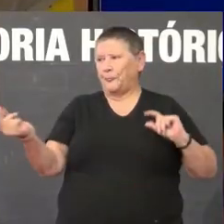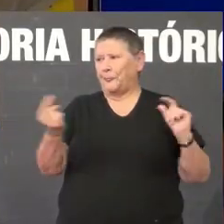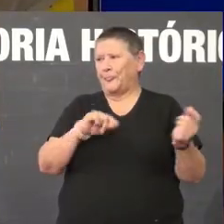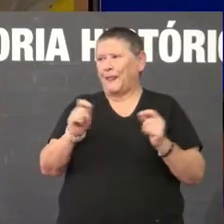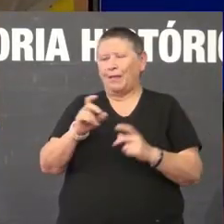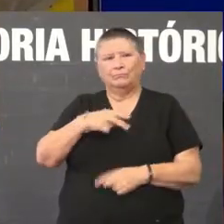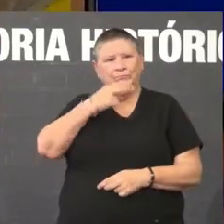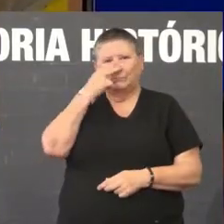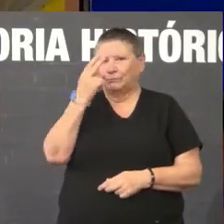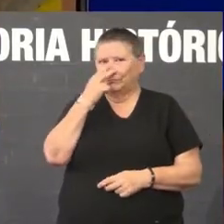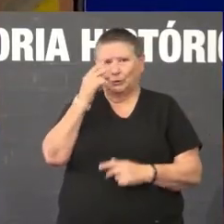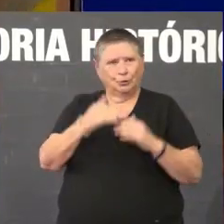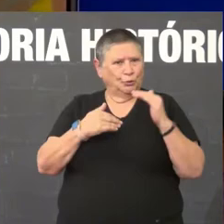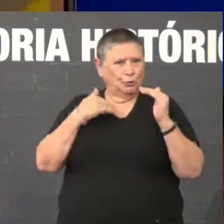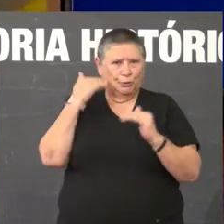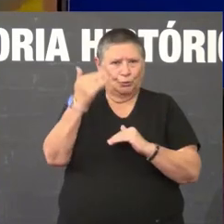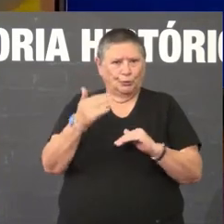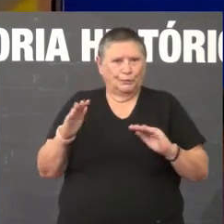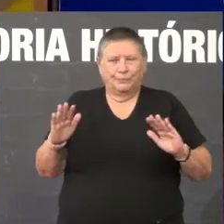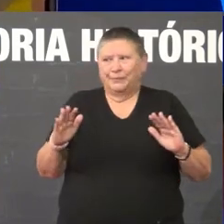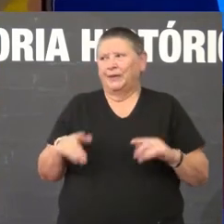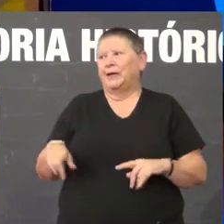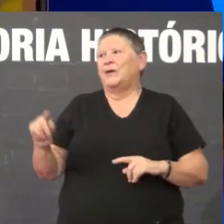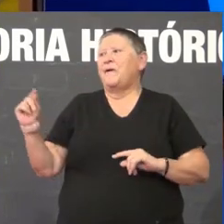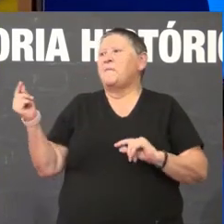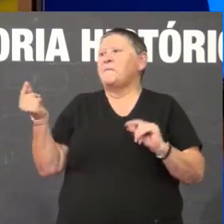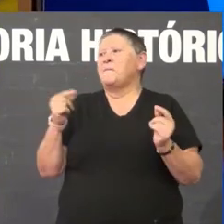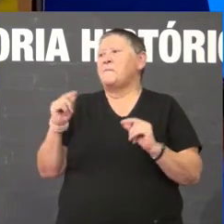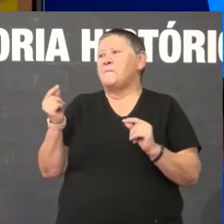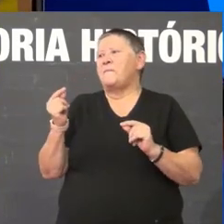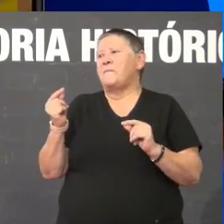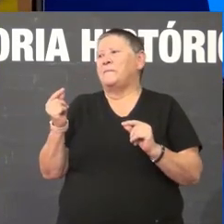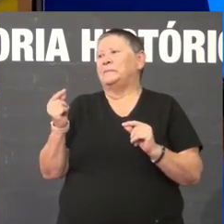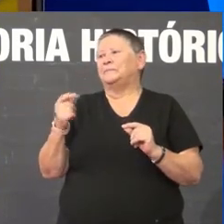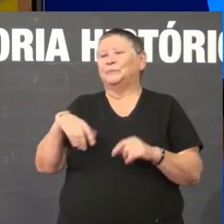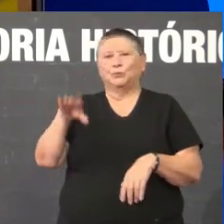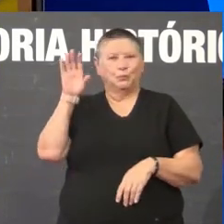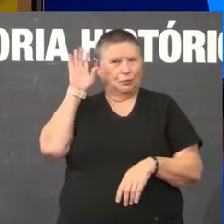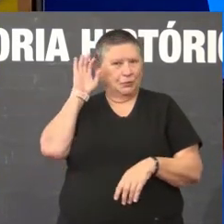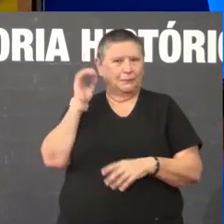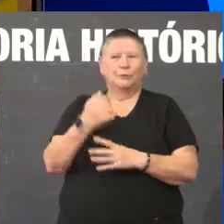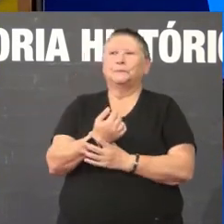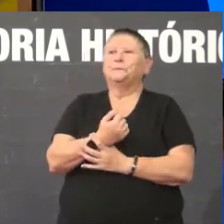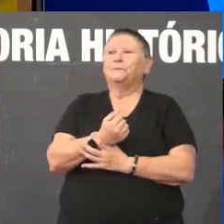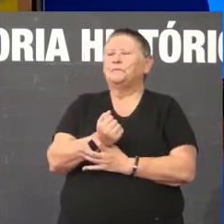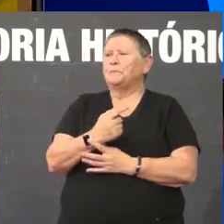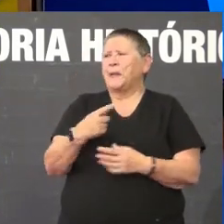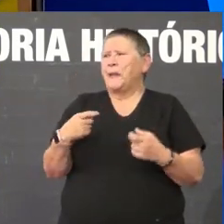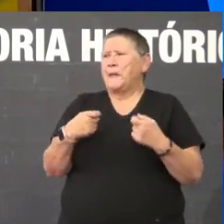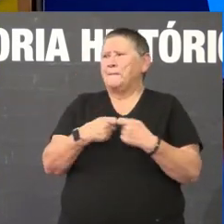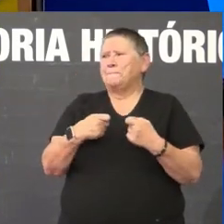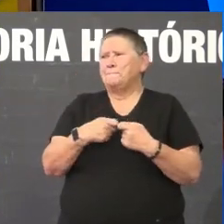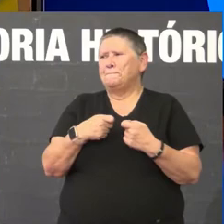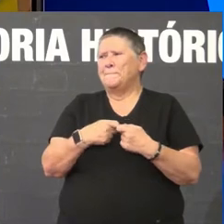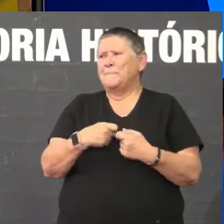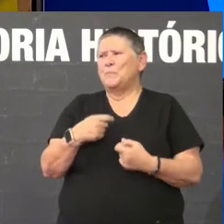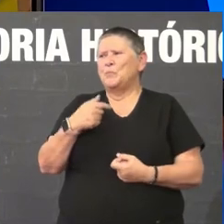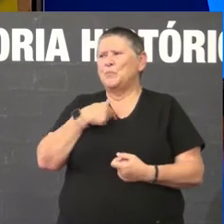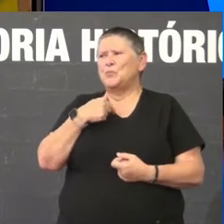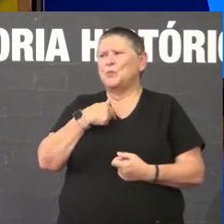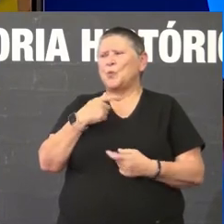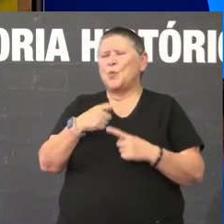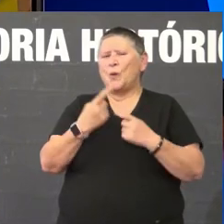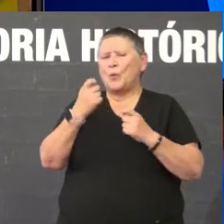super interesante, será debate, como estamos escoitando, pero eu cambiaré un pouco